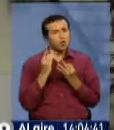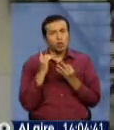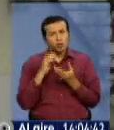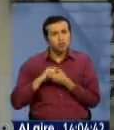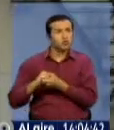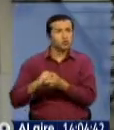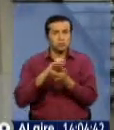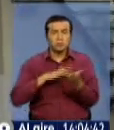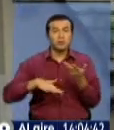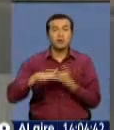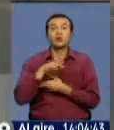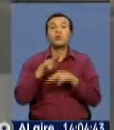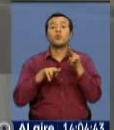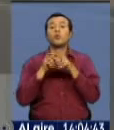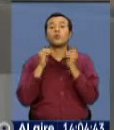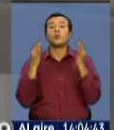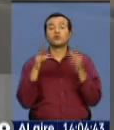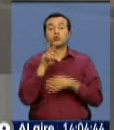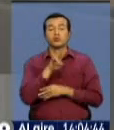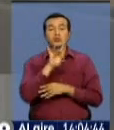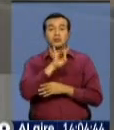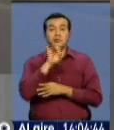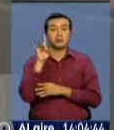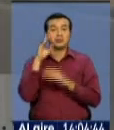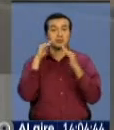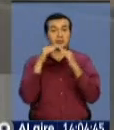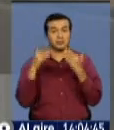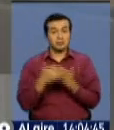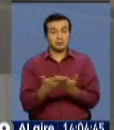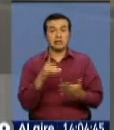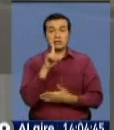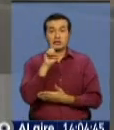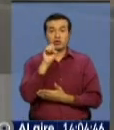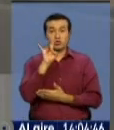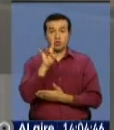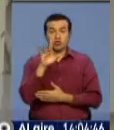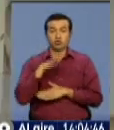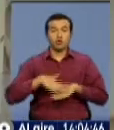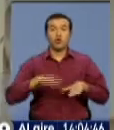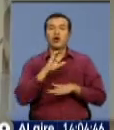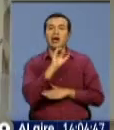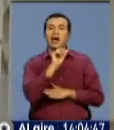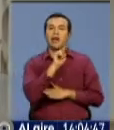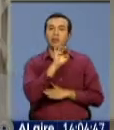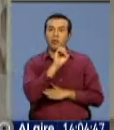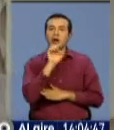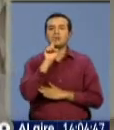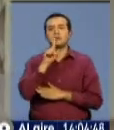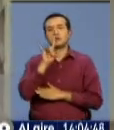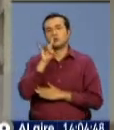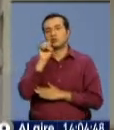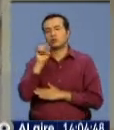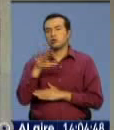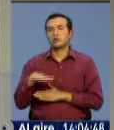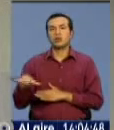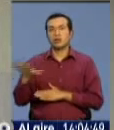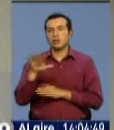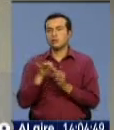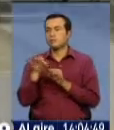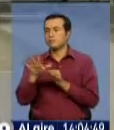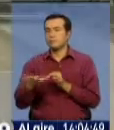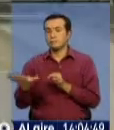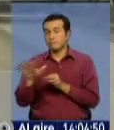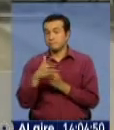gobierno construyó un total de 288 viviendas, 108 están en Canoa y estas 180 en la cabecera